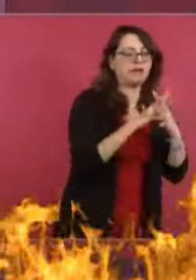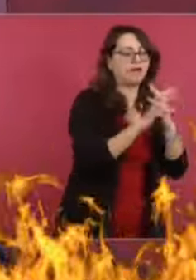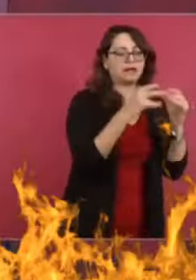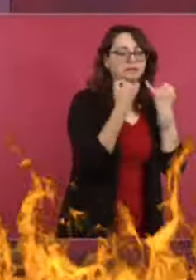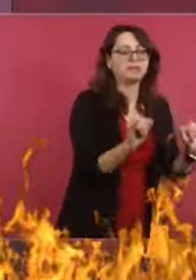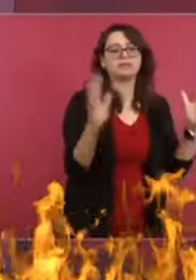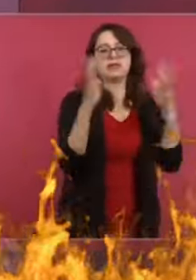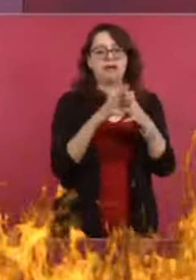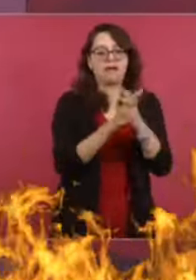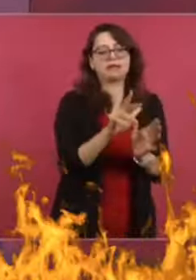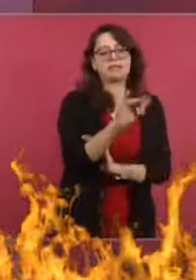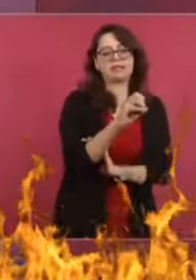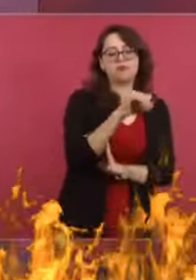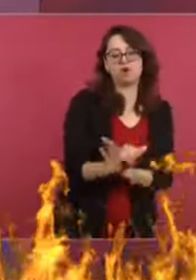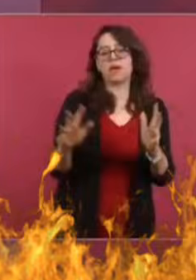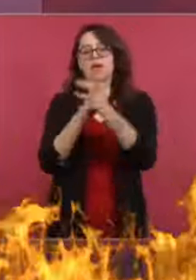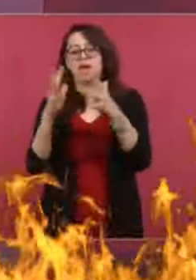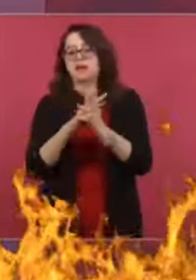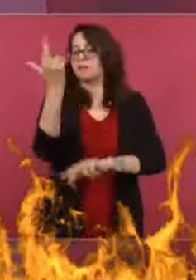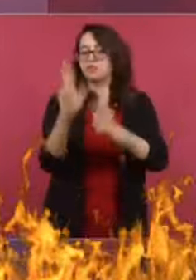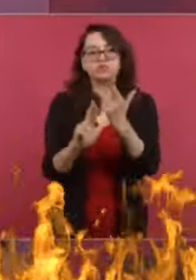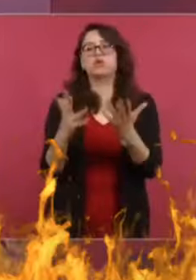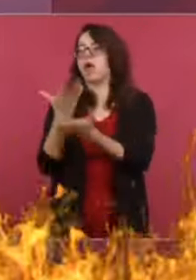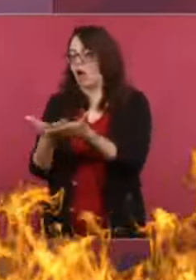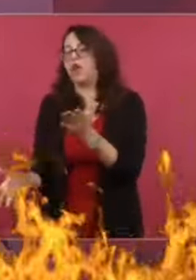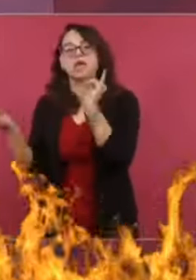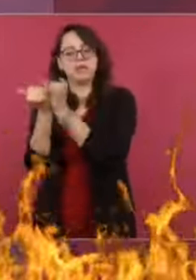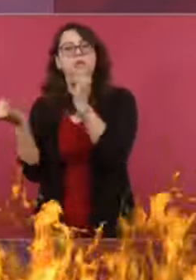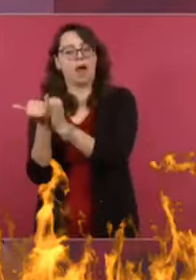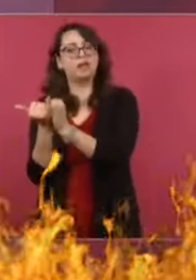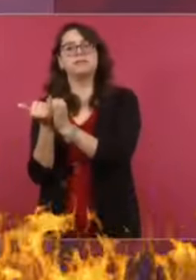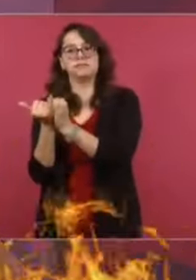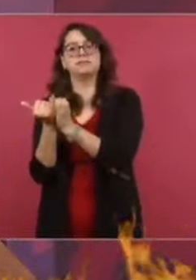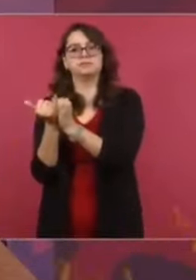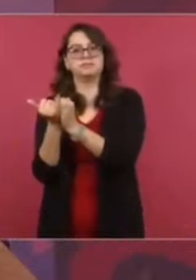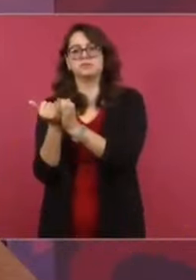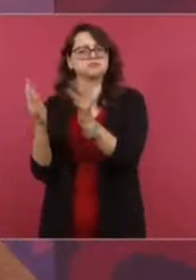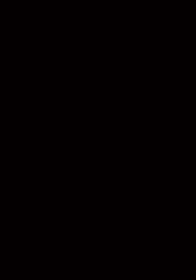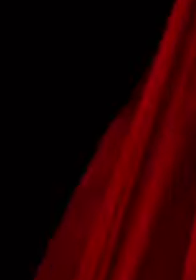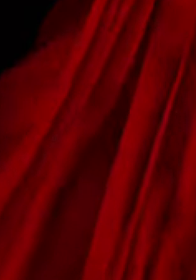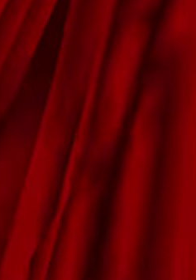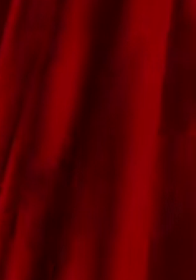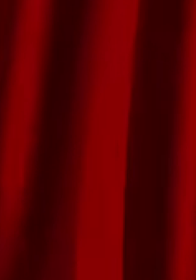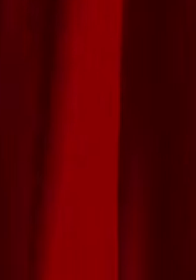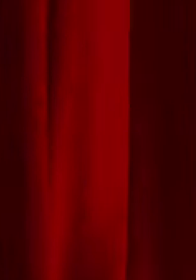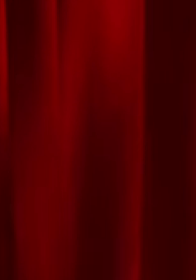arrancar de raíz el régimen de injusticias, de corrupción y de privilegios.